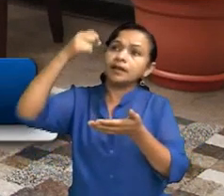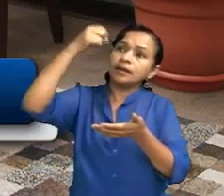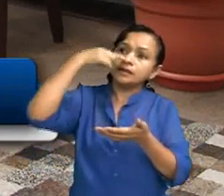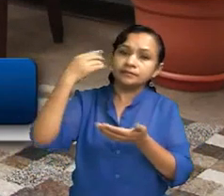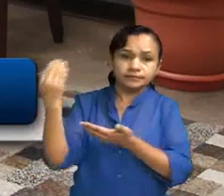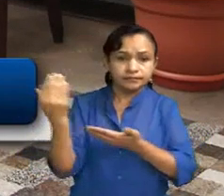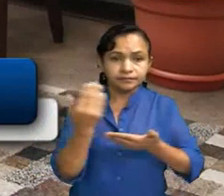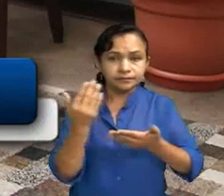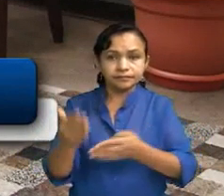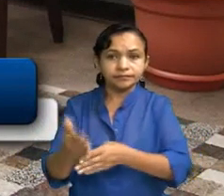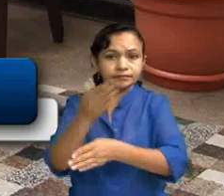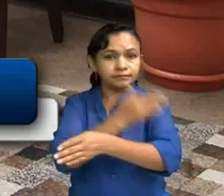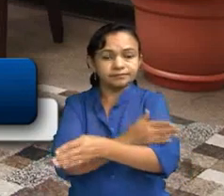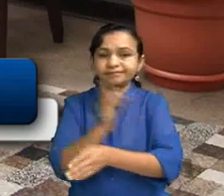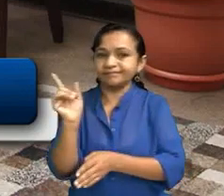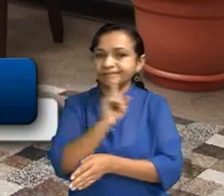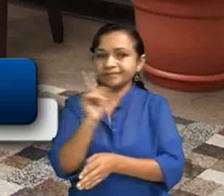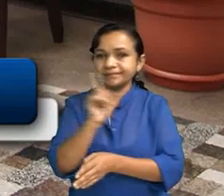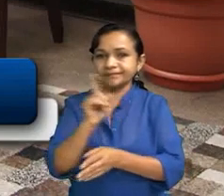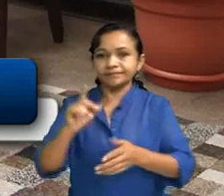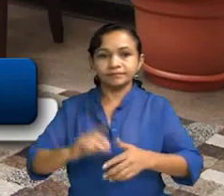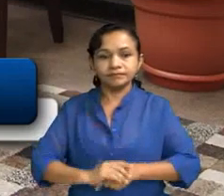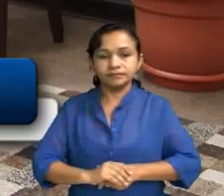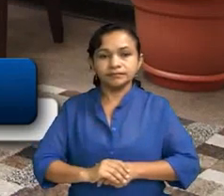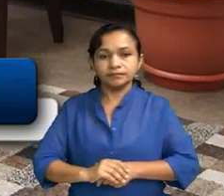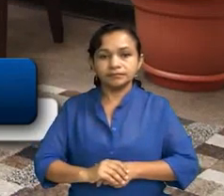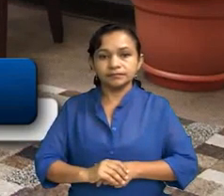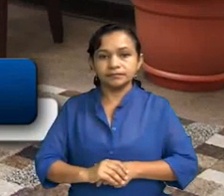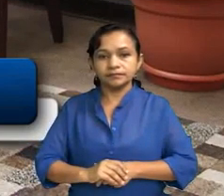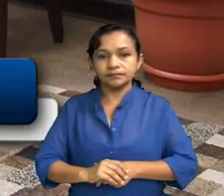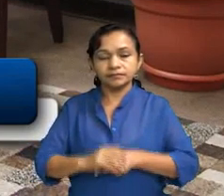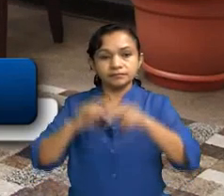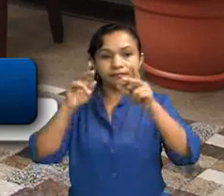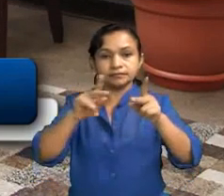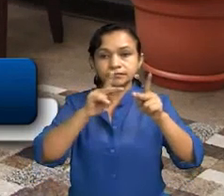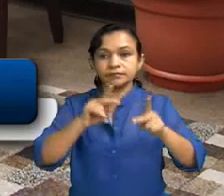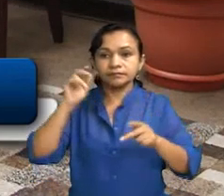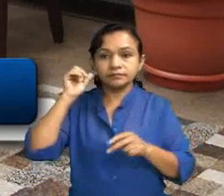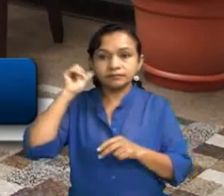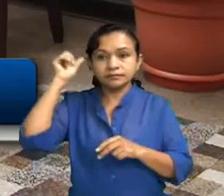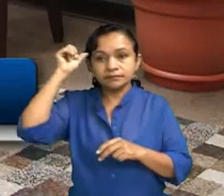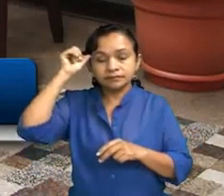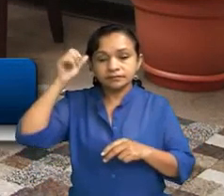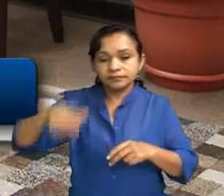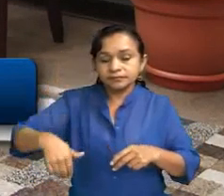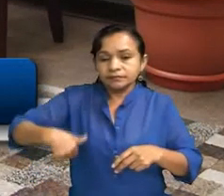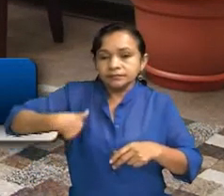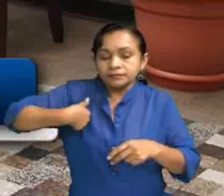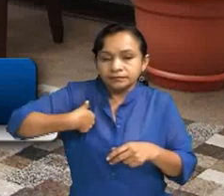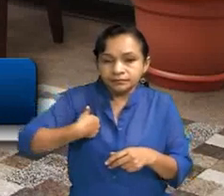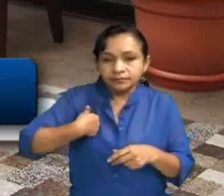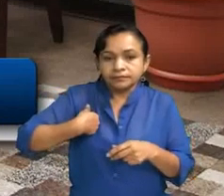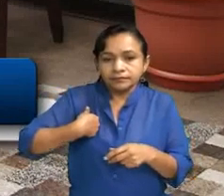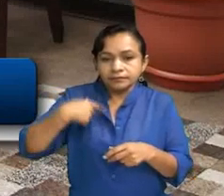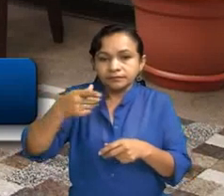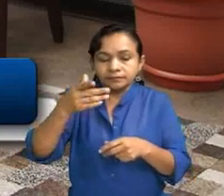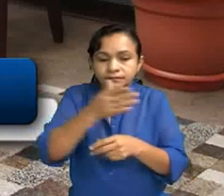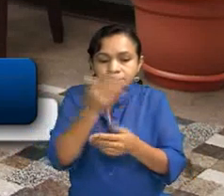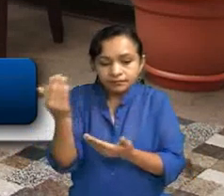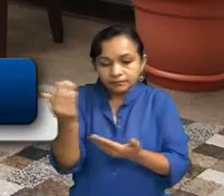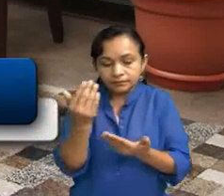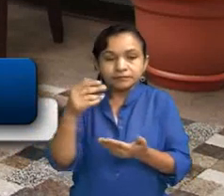niño. Anteriormente no era así. E incluso hay gente adulta que camina en muleta y es porque a ellos les dio polio.